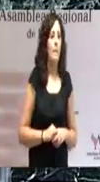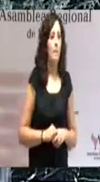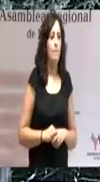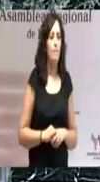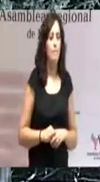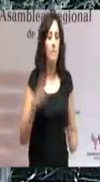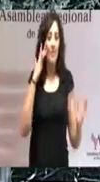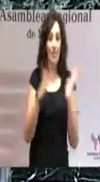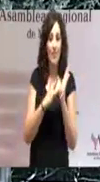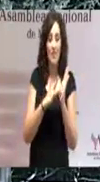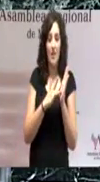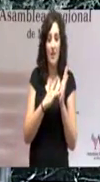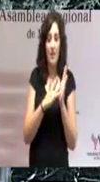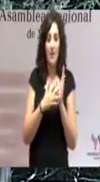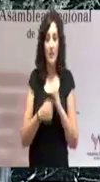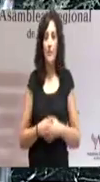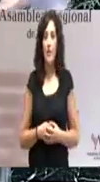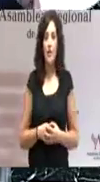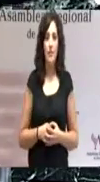En una fecha también elegida.